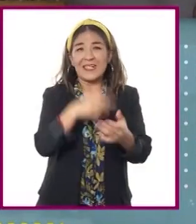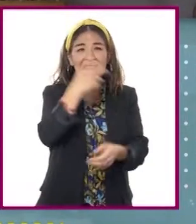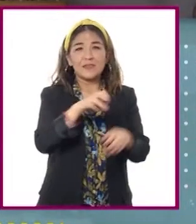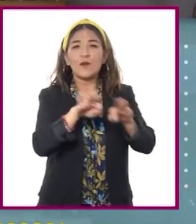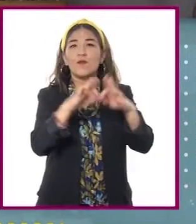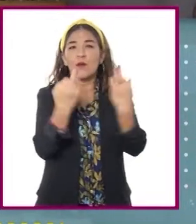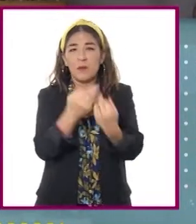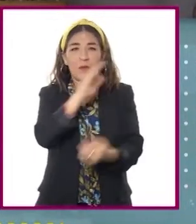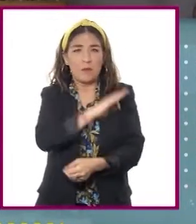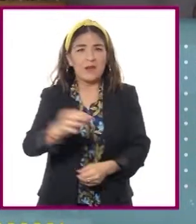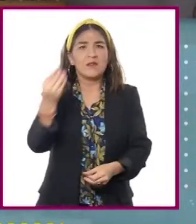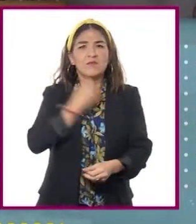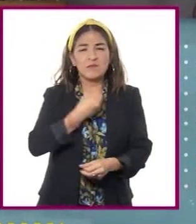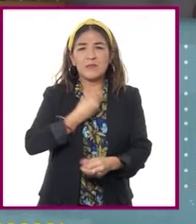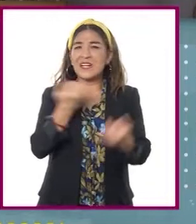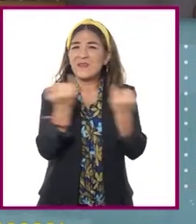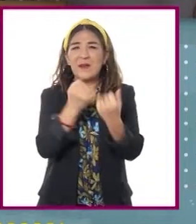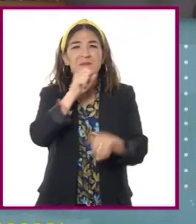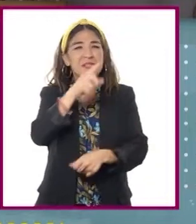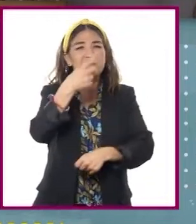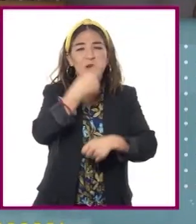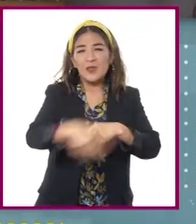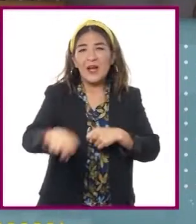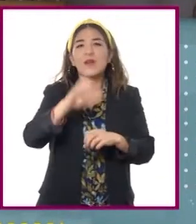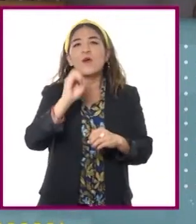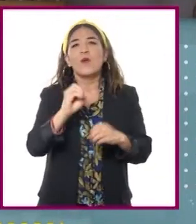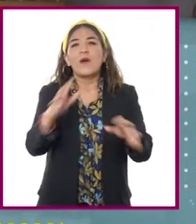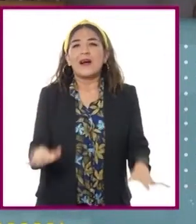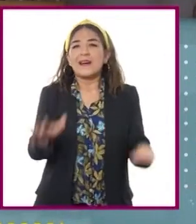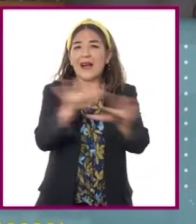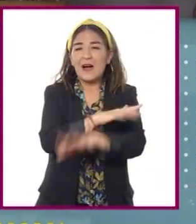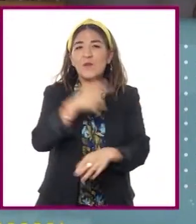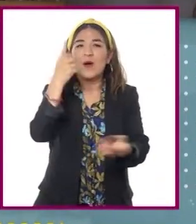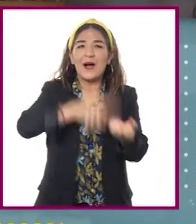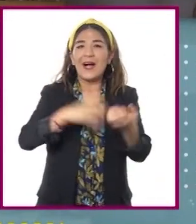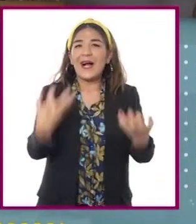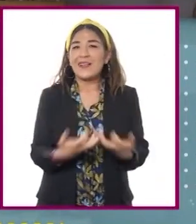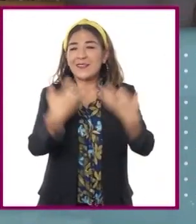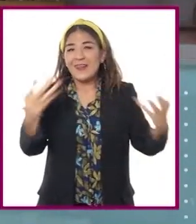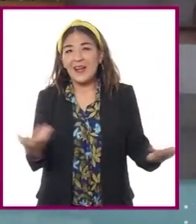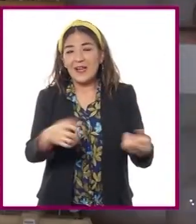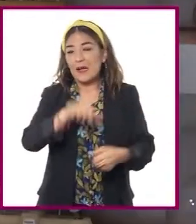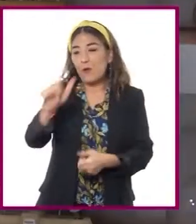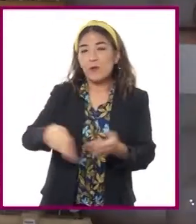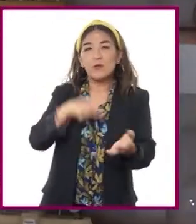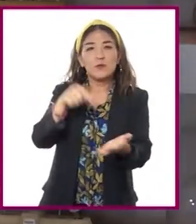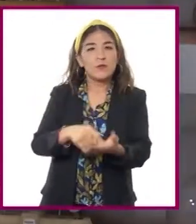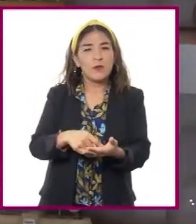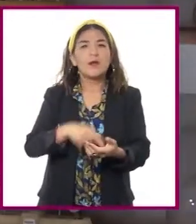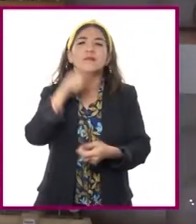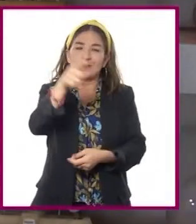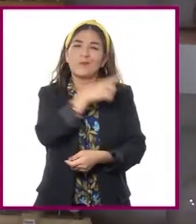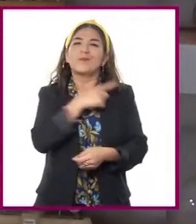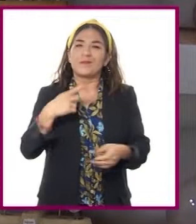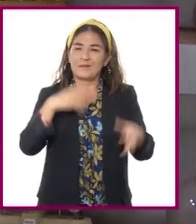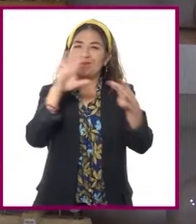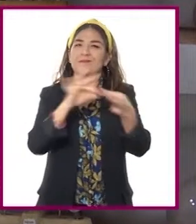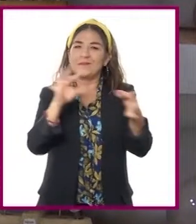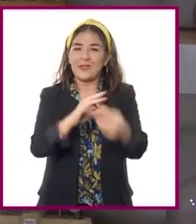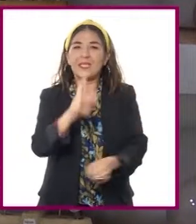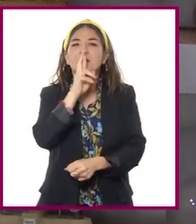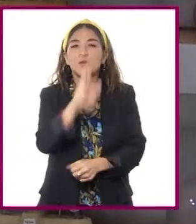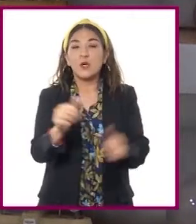estructuras resisten el mismo tipo de daño o alteraciones en la Tierra que en el espacio? Expliquen su respuesta.